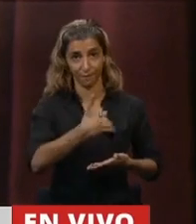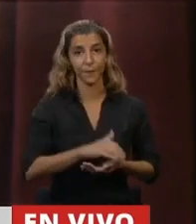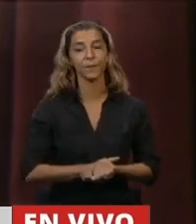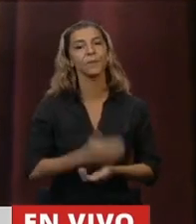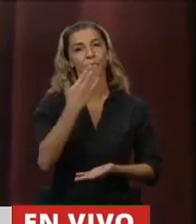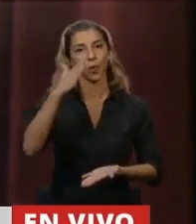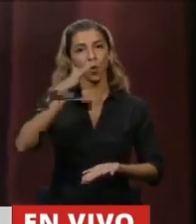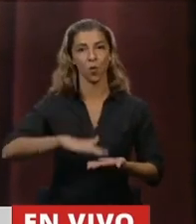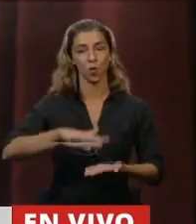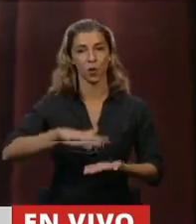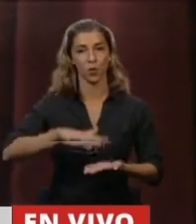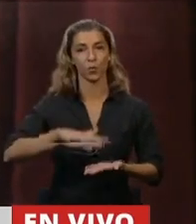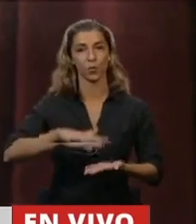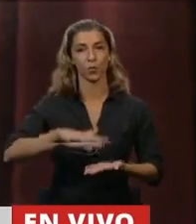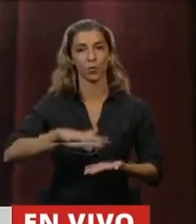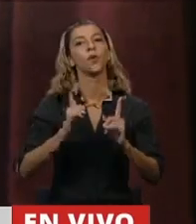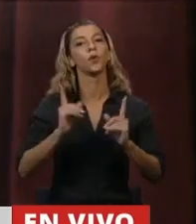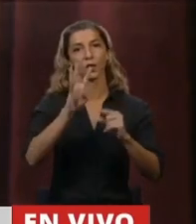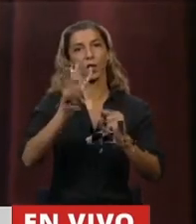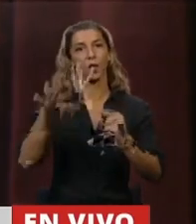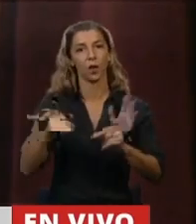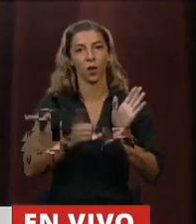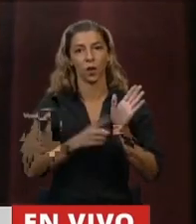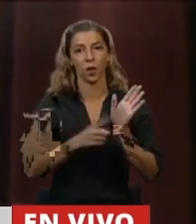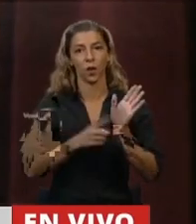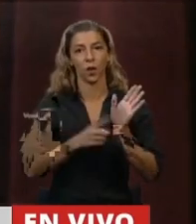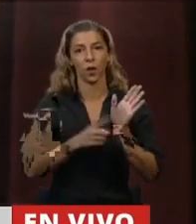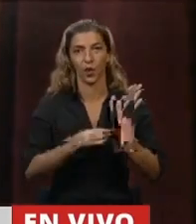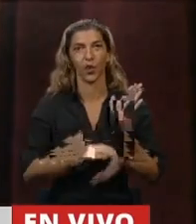el juramento que prescribe el artículo 44.